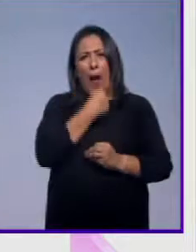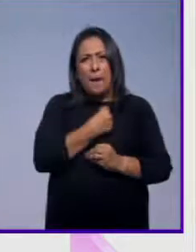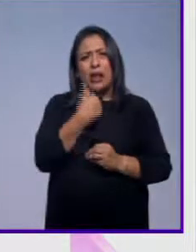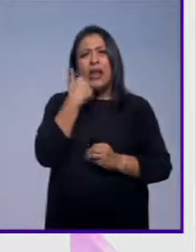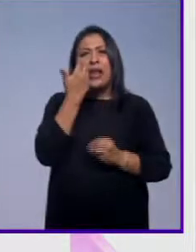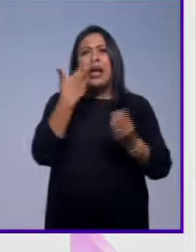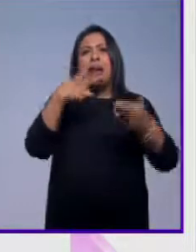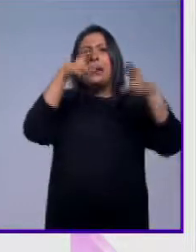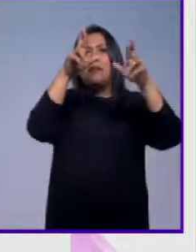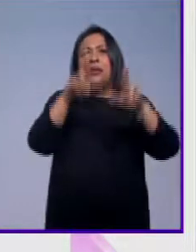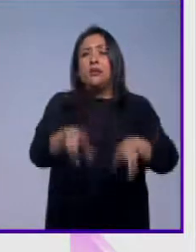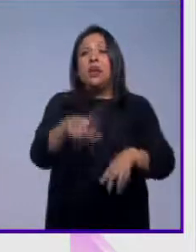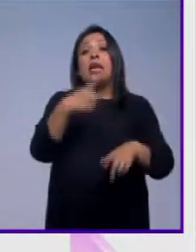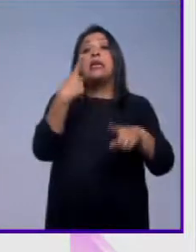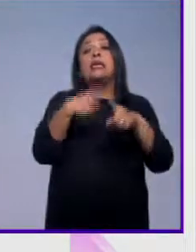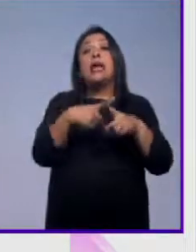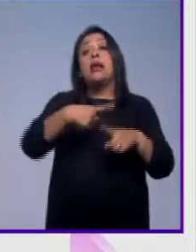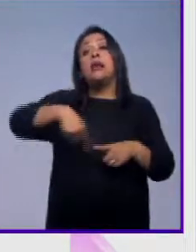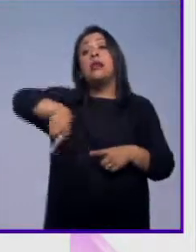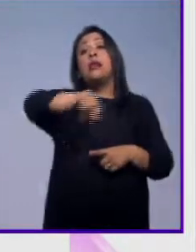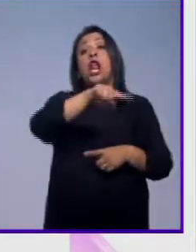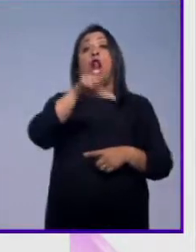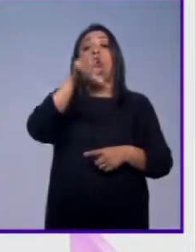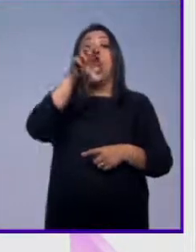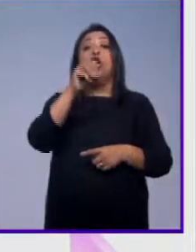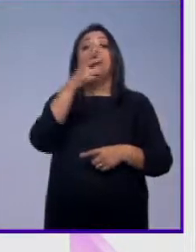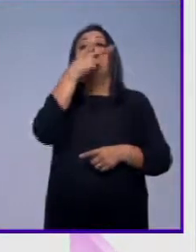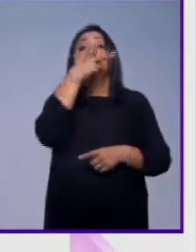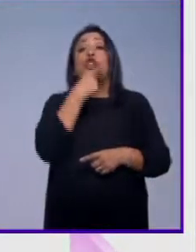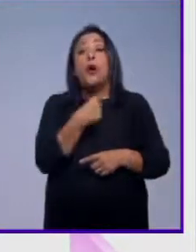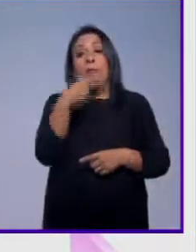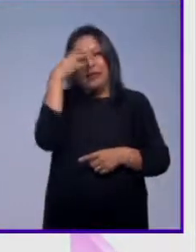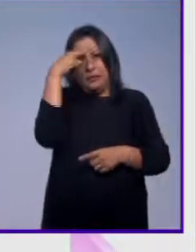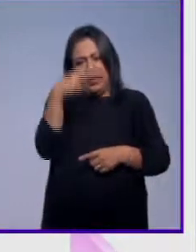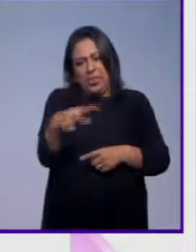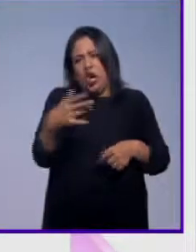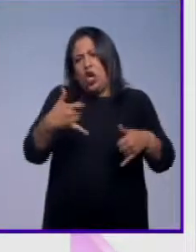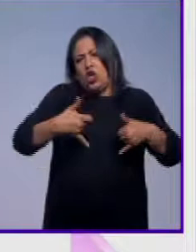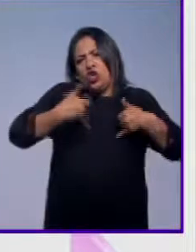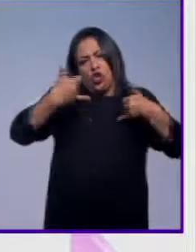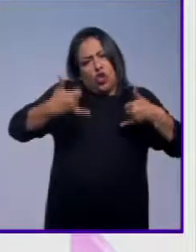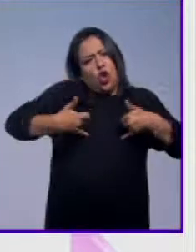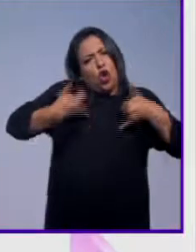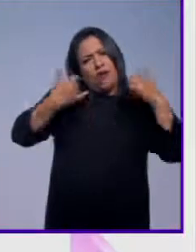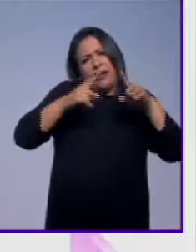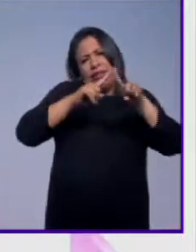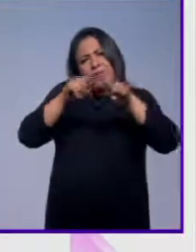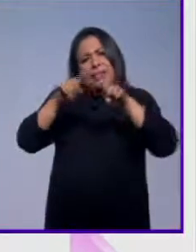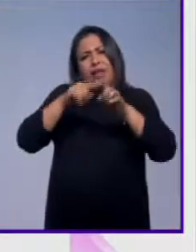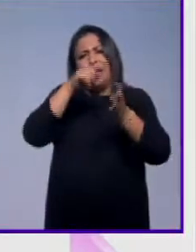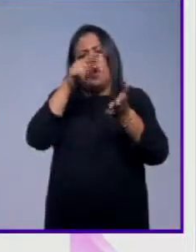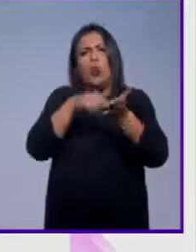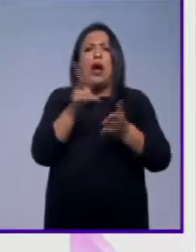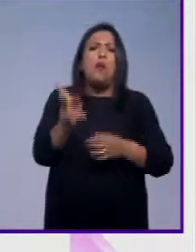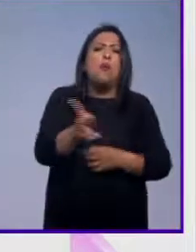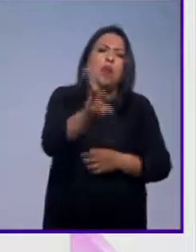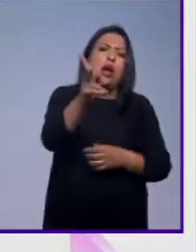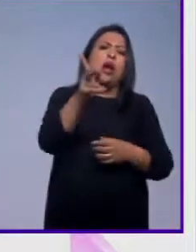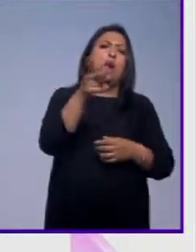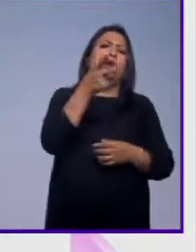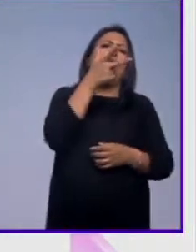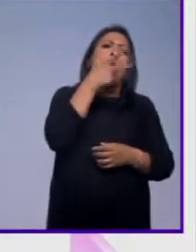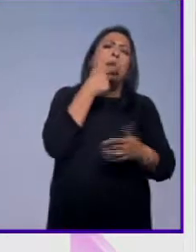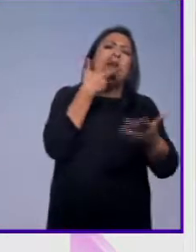a los mexicanos entonces eran jóvenes de diferentes lugares de provincia a un chico que está en la